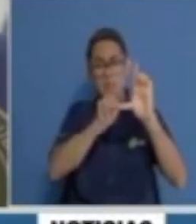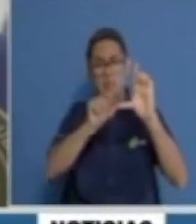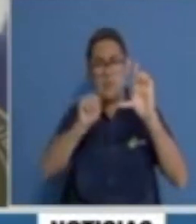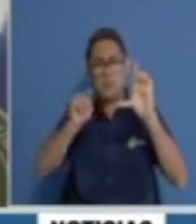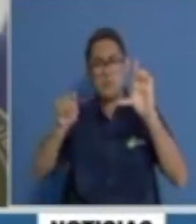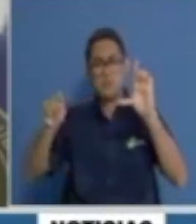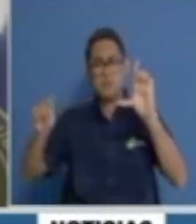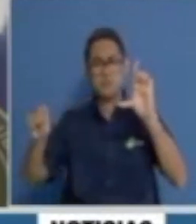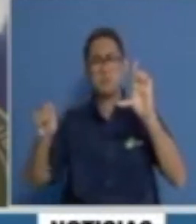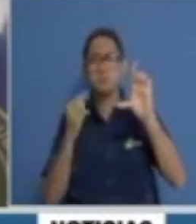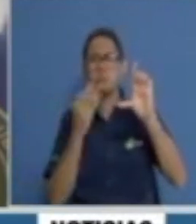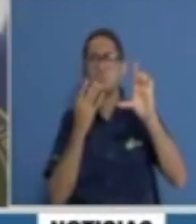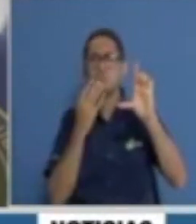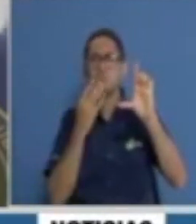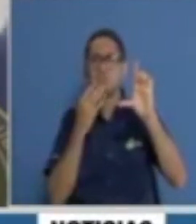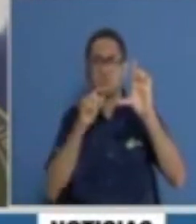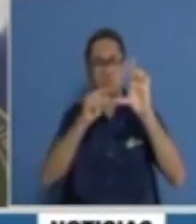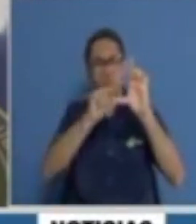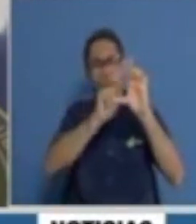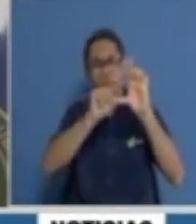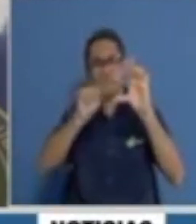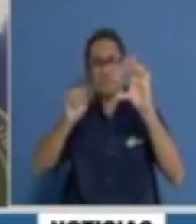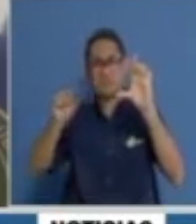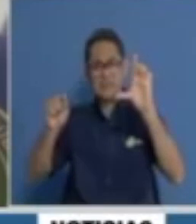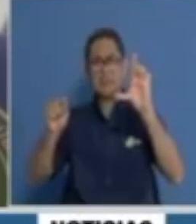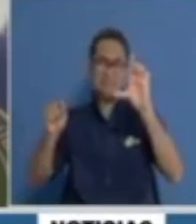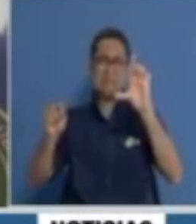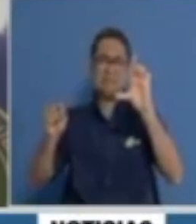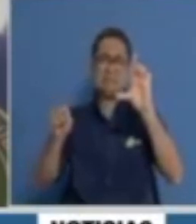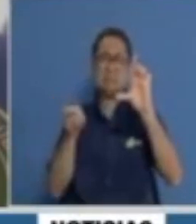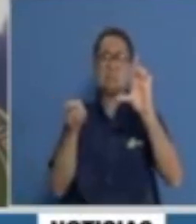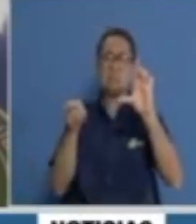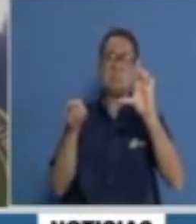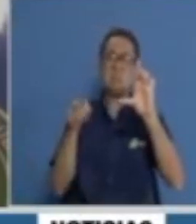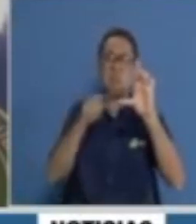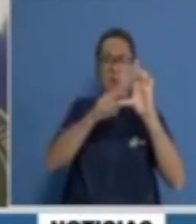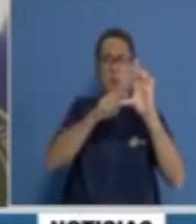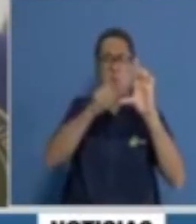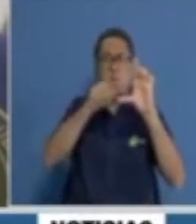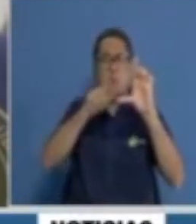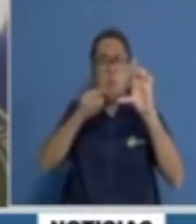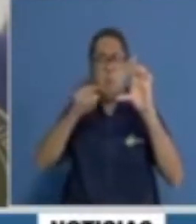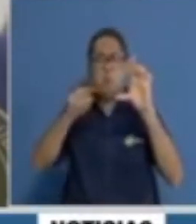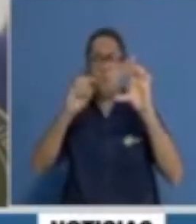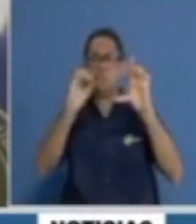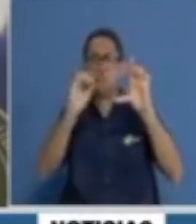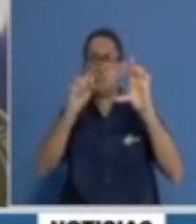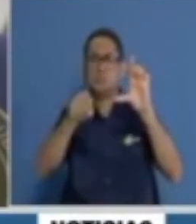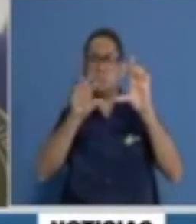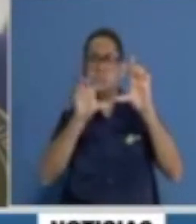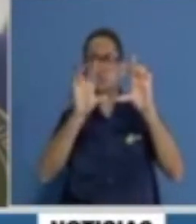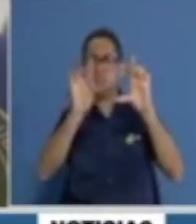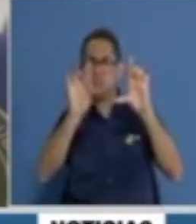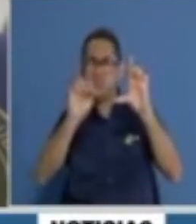punteadas que están alrededor, sugieren que pueden estar entre 0.58